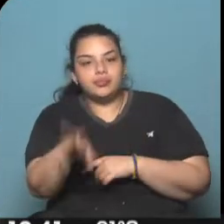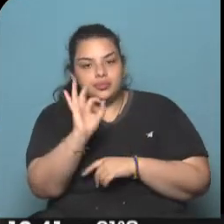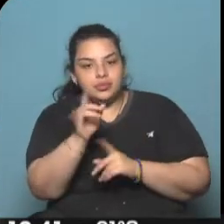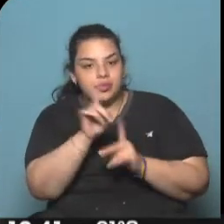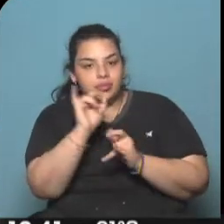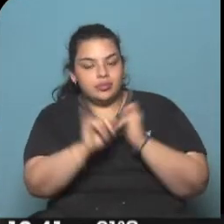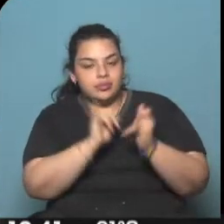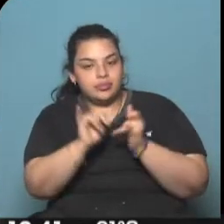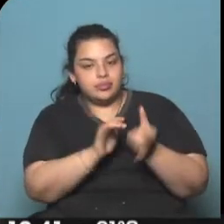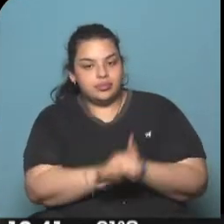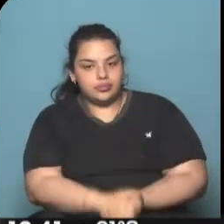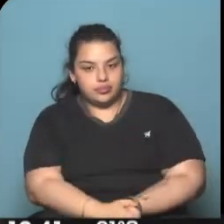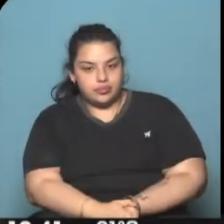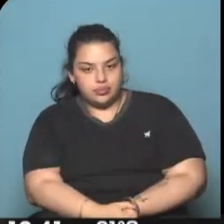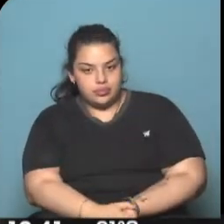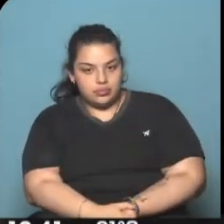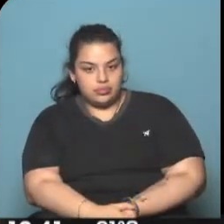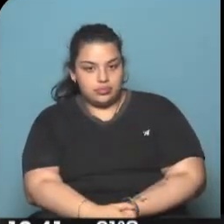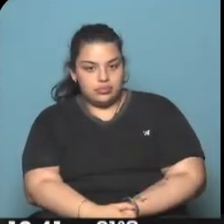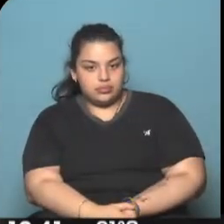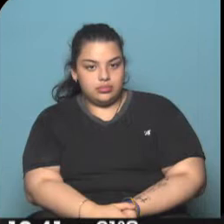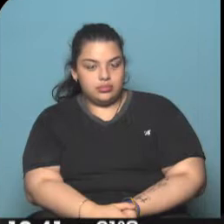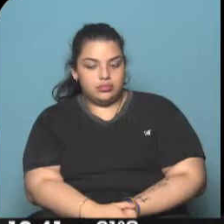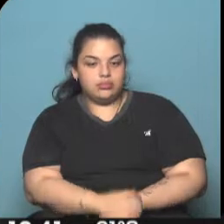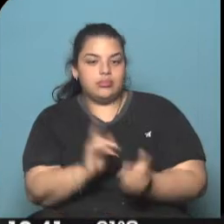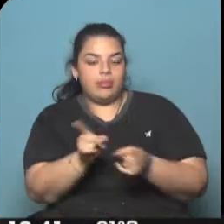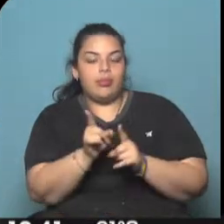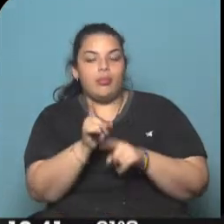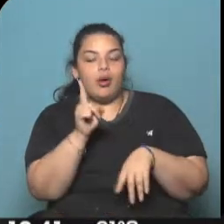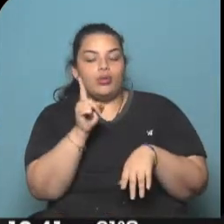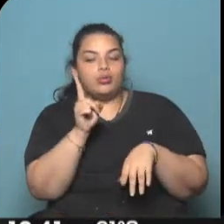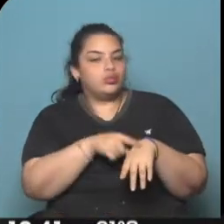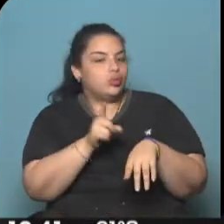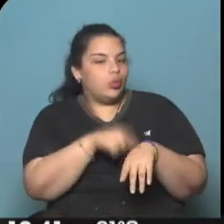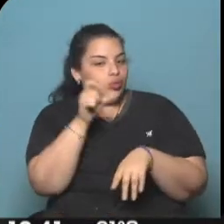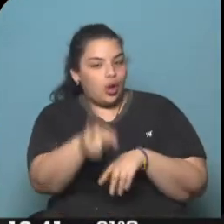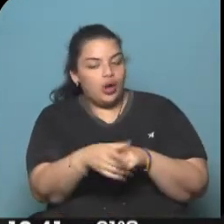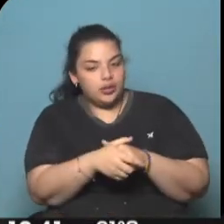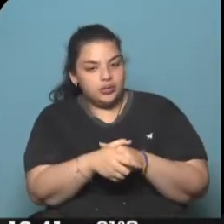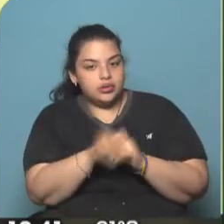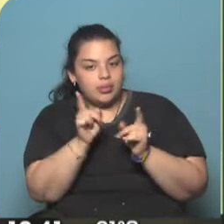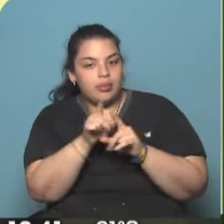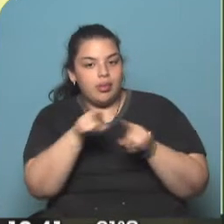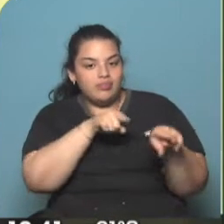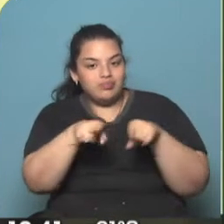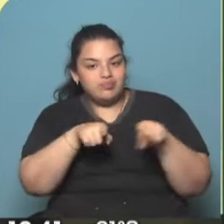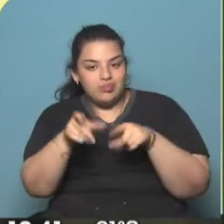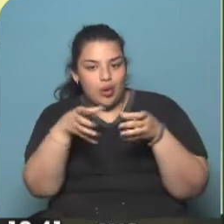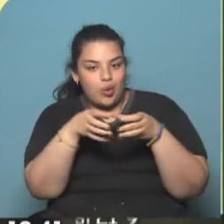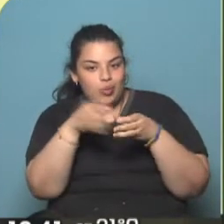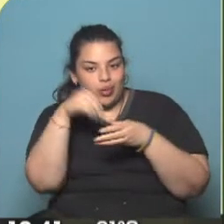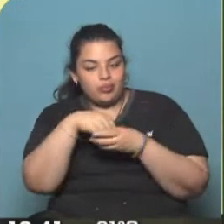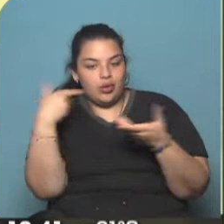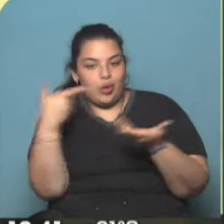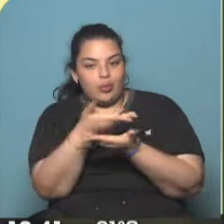o las madrijot, que son los tutores o los jóvenes que dirigen los grupos dentro de la comunidad, especialmente en el